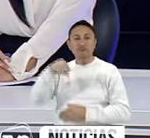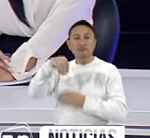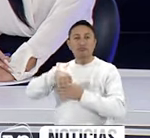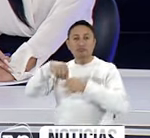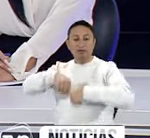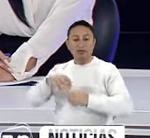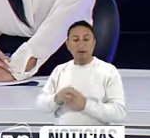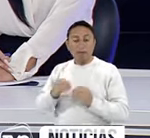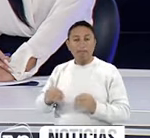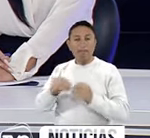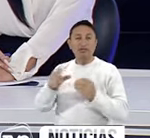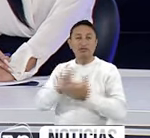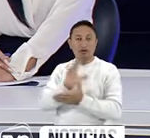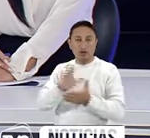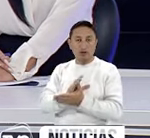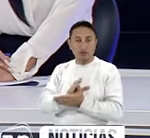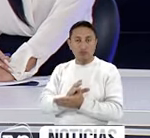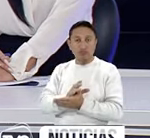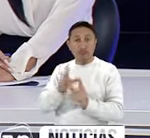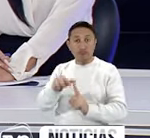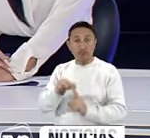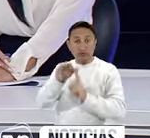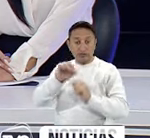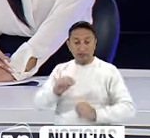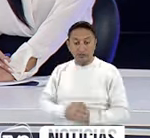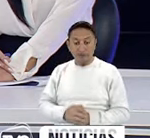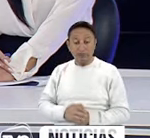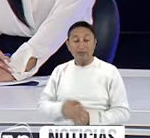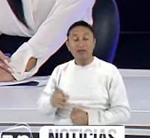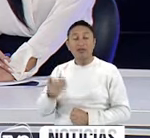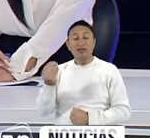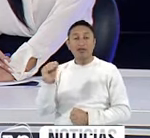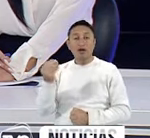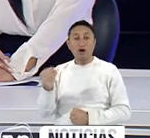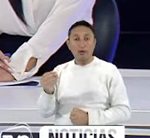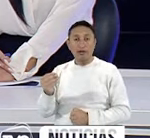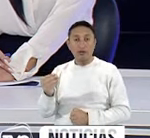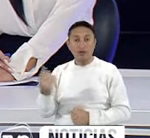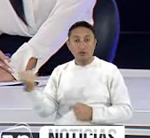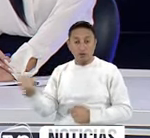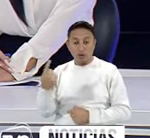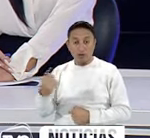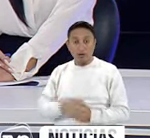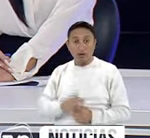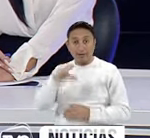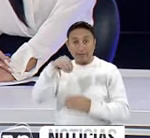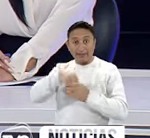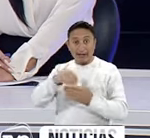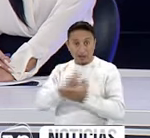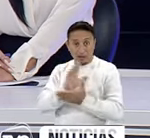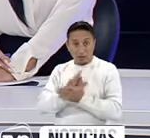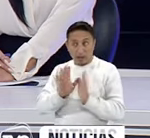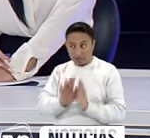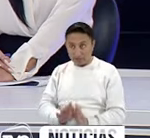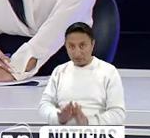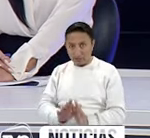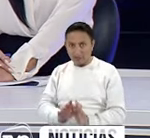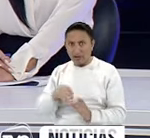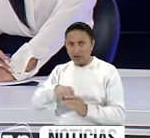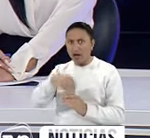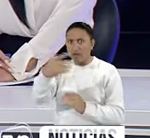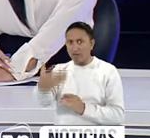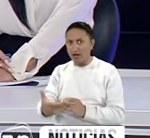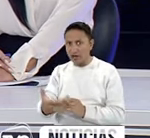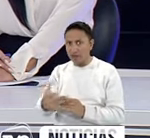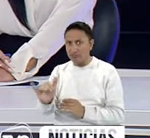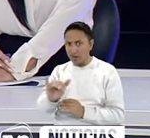colegios priorizados y se busca que los adolescentes no solo estén bien dentro de los establecimientos, sino también